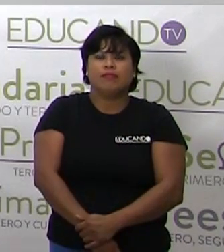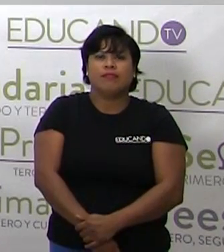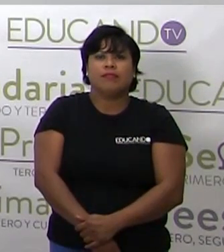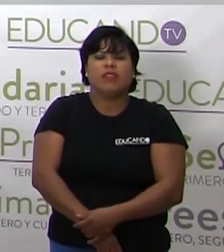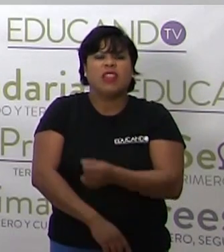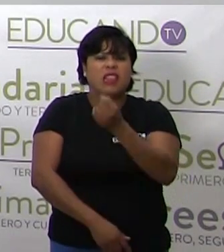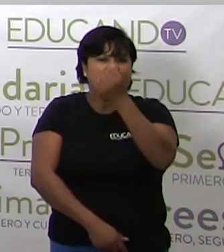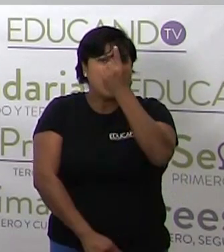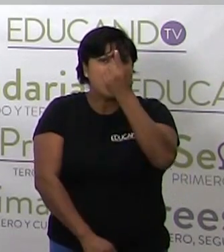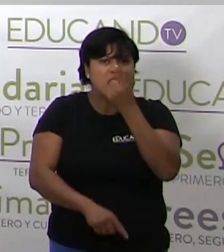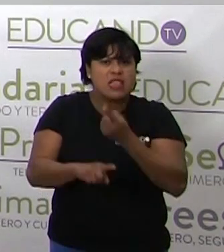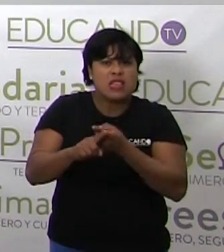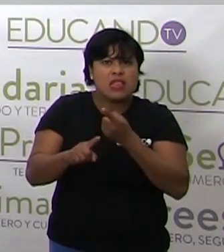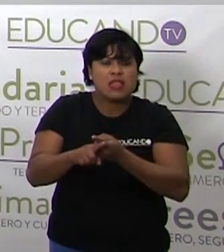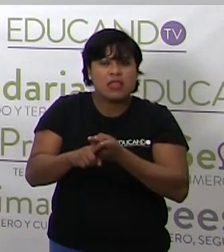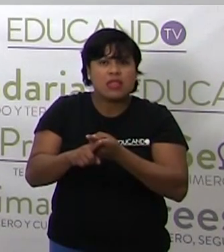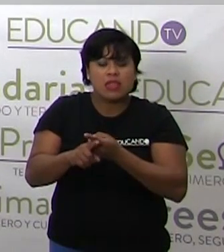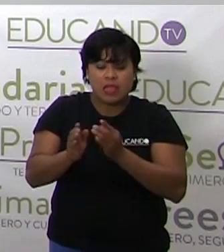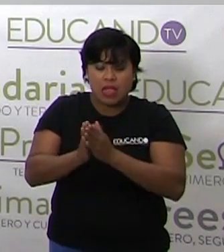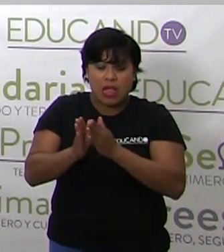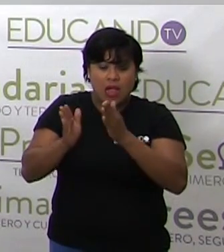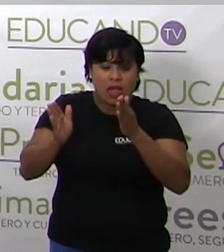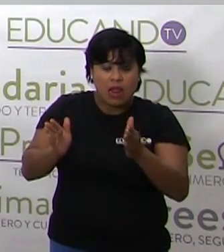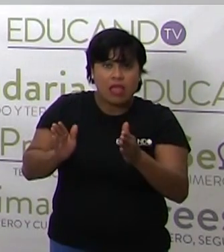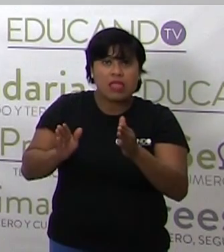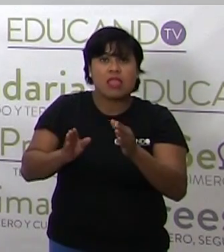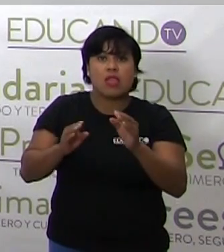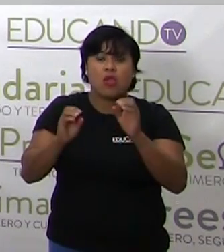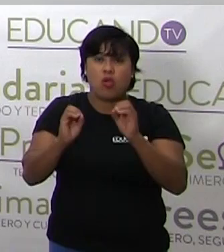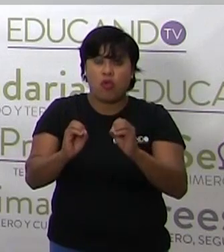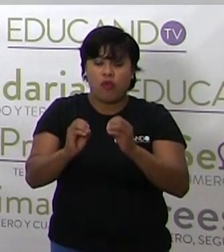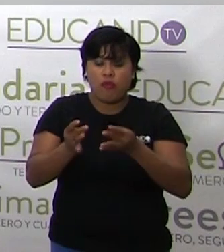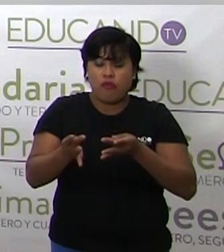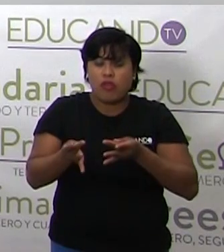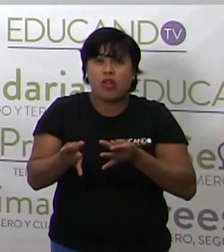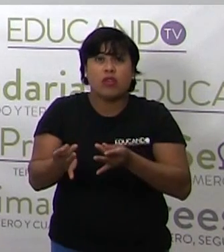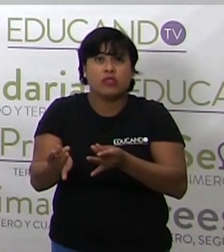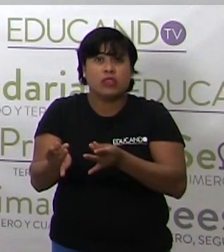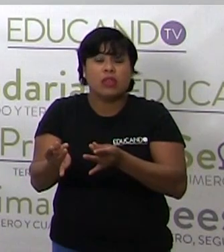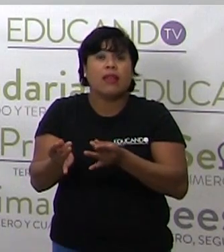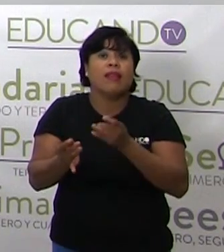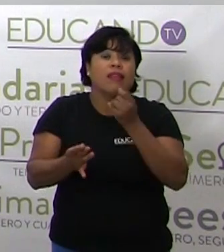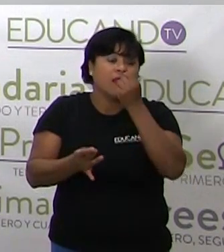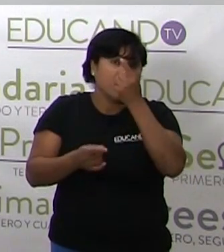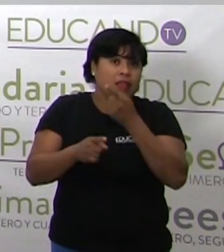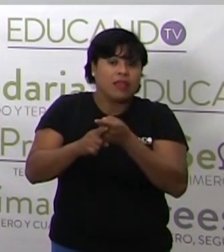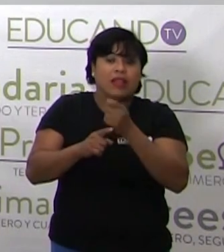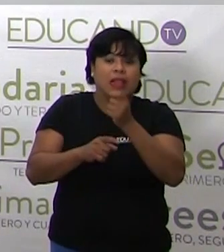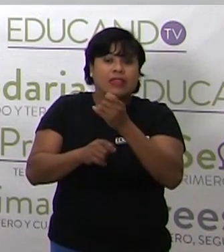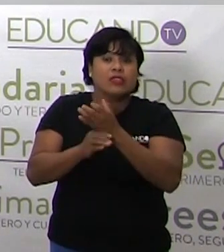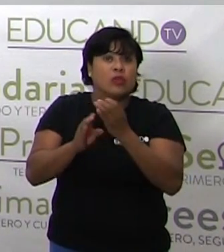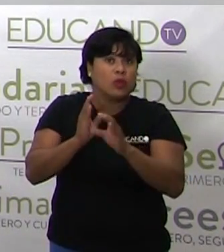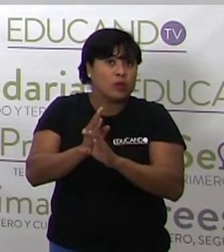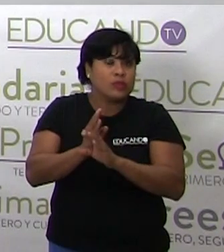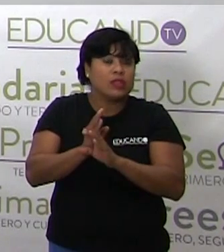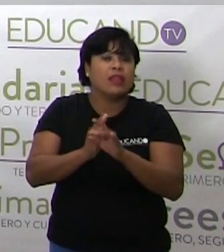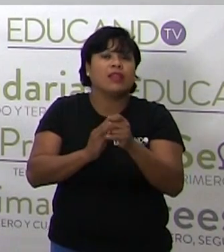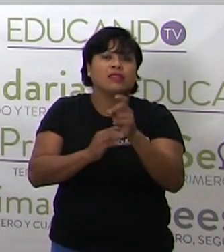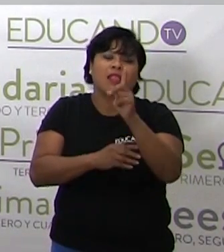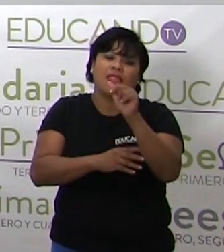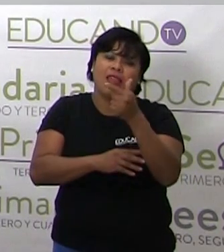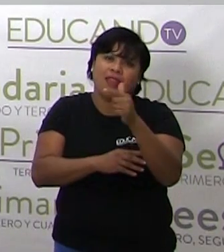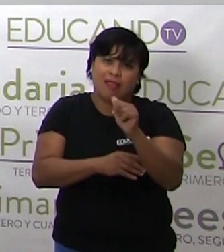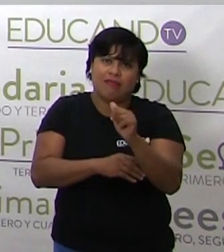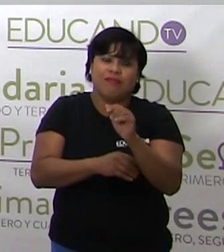¿Quién estaba grande y filosa o qué? Más bien, estaba grande o filosa porque es un objeto que la